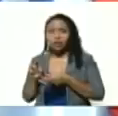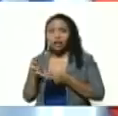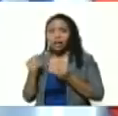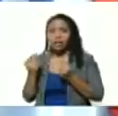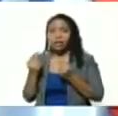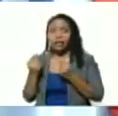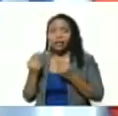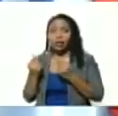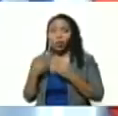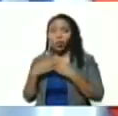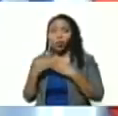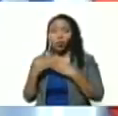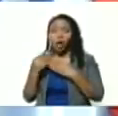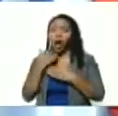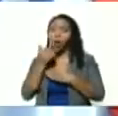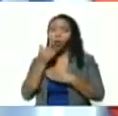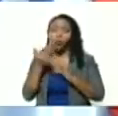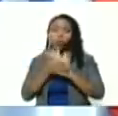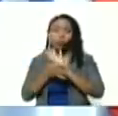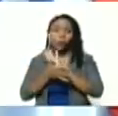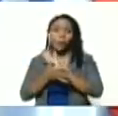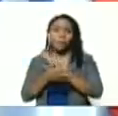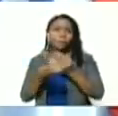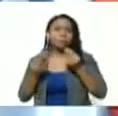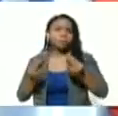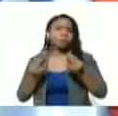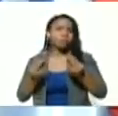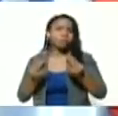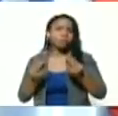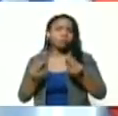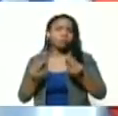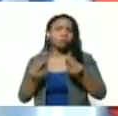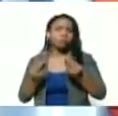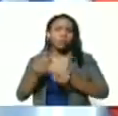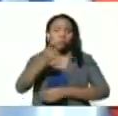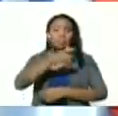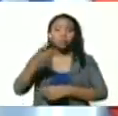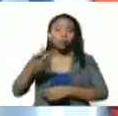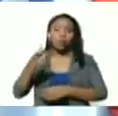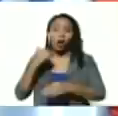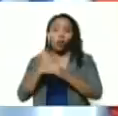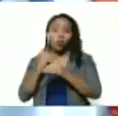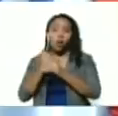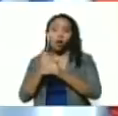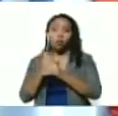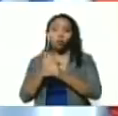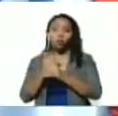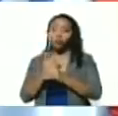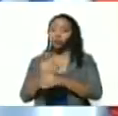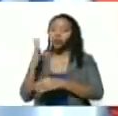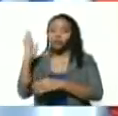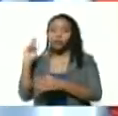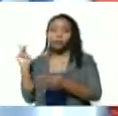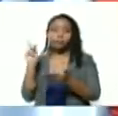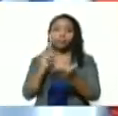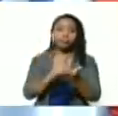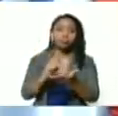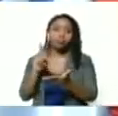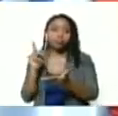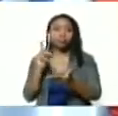divisa, obviamente, para que la persona tenga, supóngase, un régimen de presentación